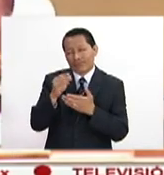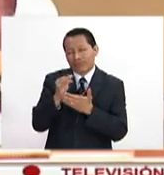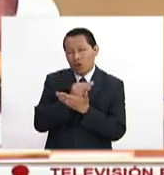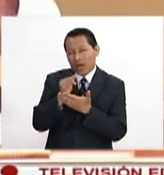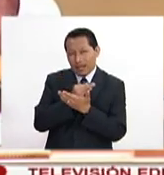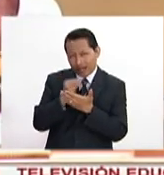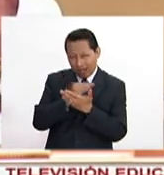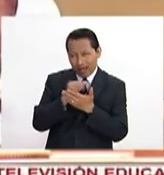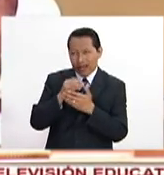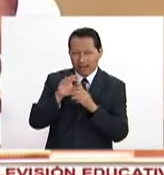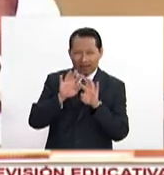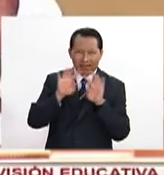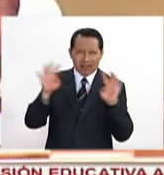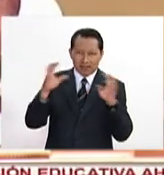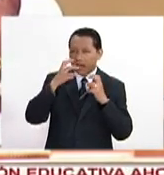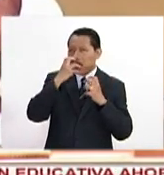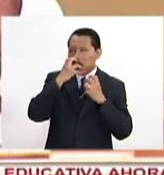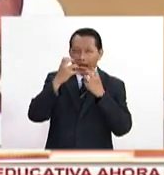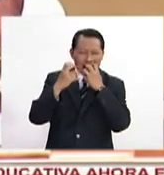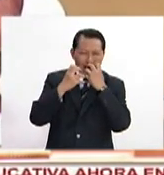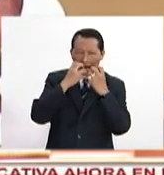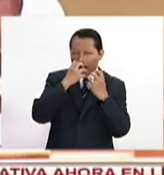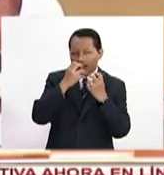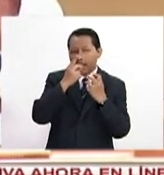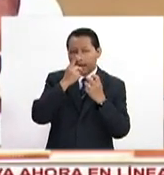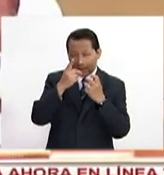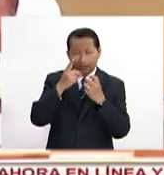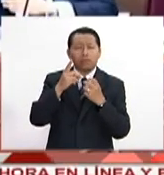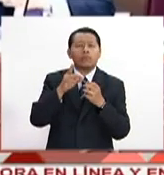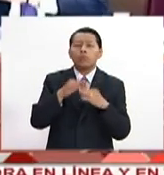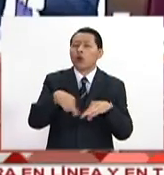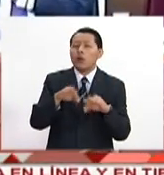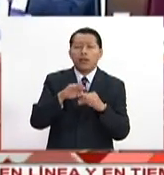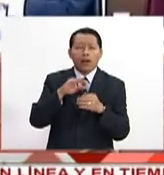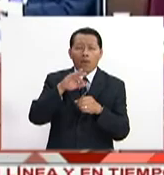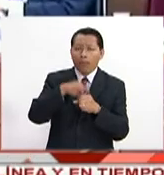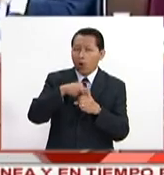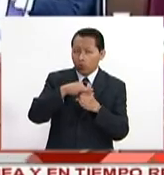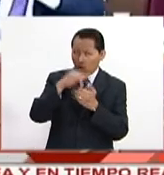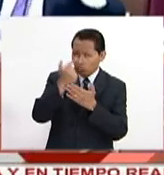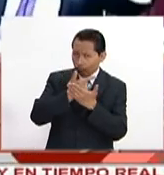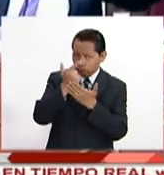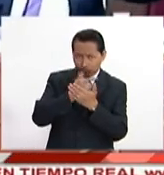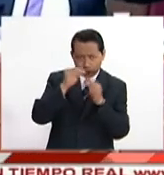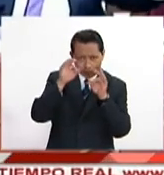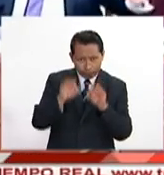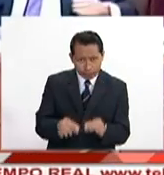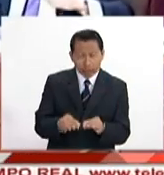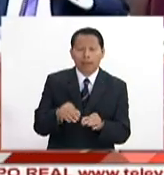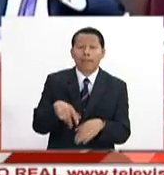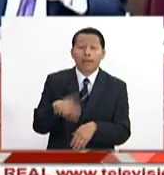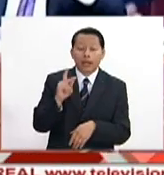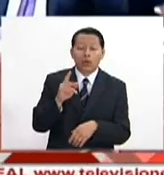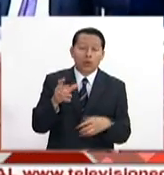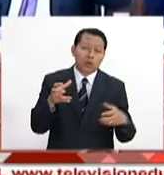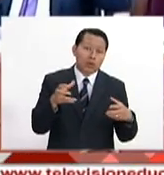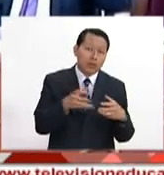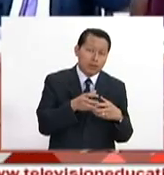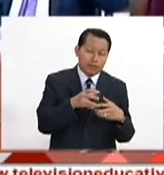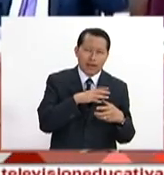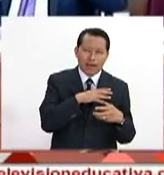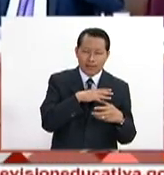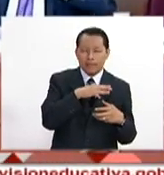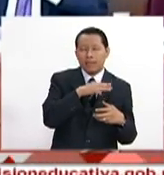protestaron al grito voto por voto, casilla por casilla. Sin embargo, la diferencia de sufragios entre la coalición de Del Mazo y